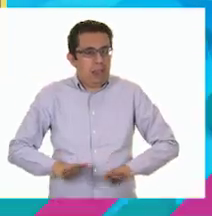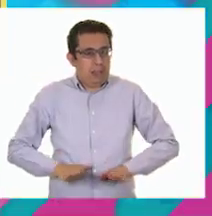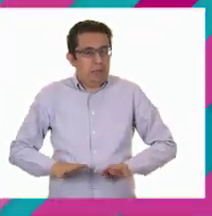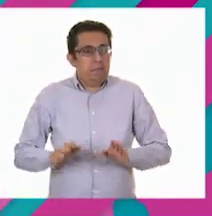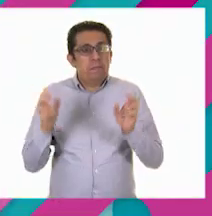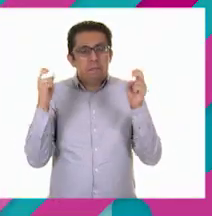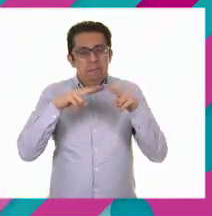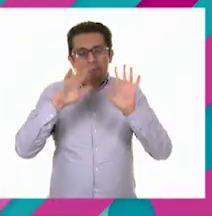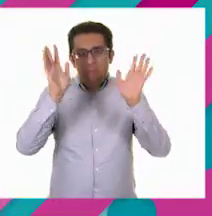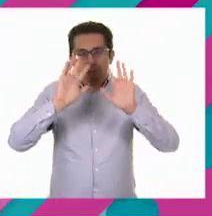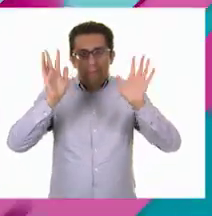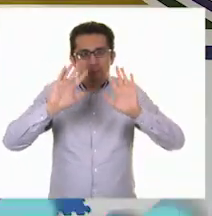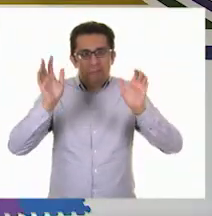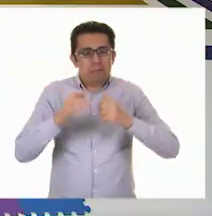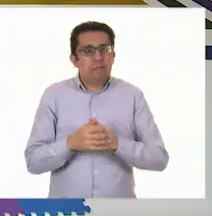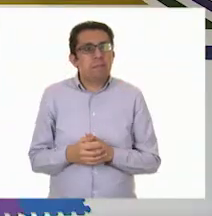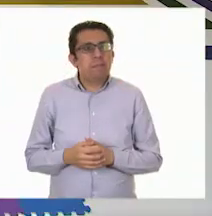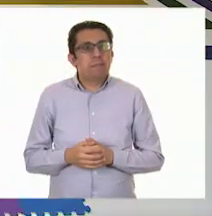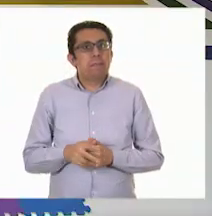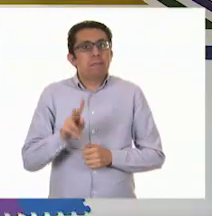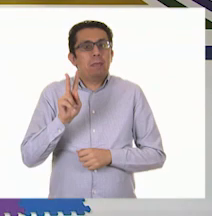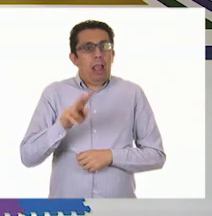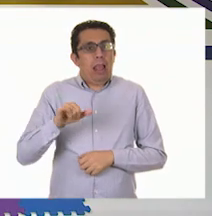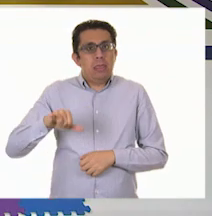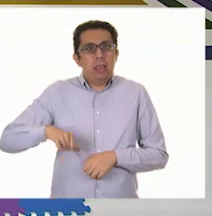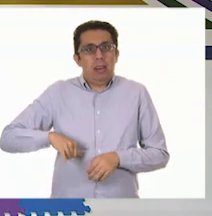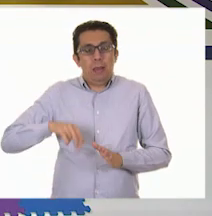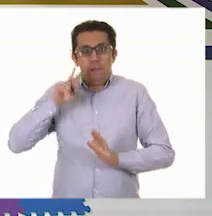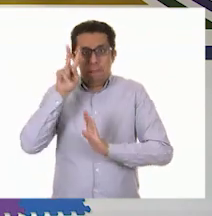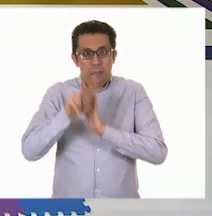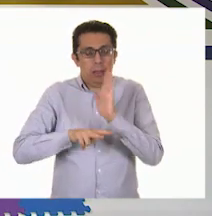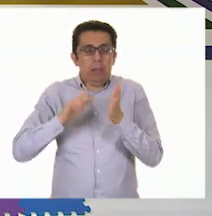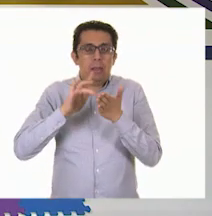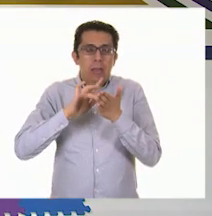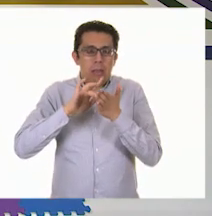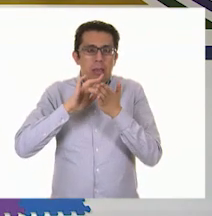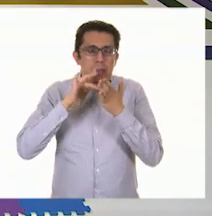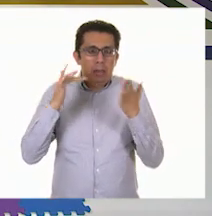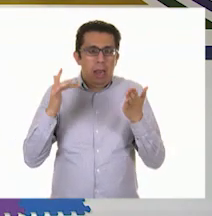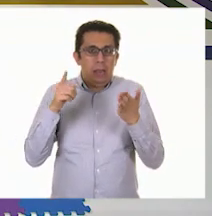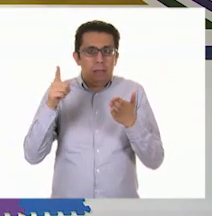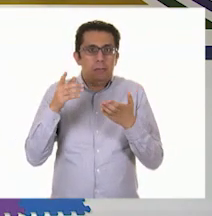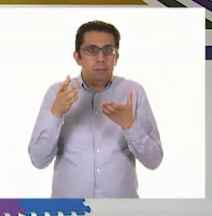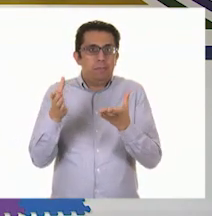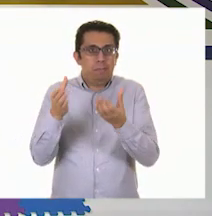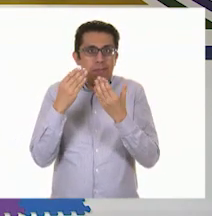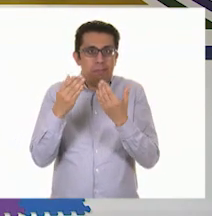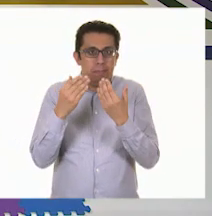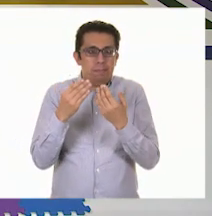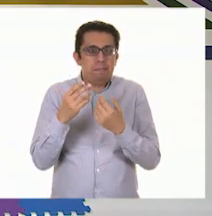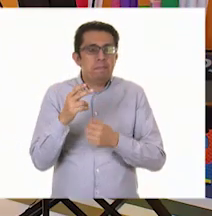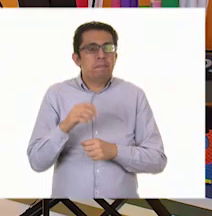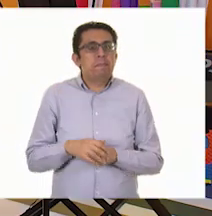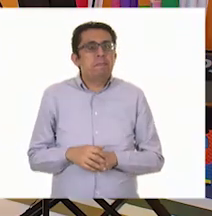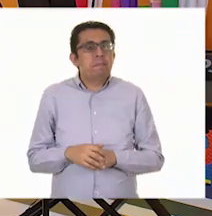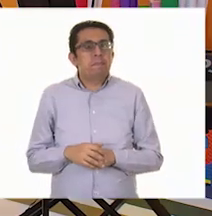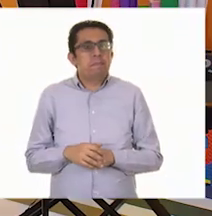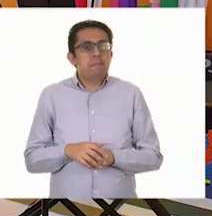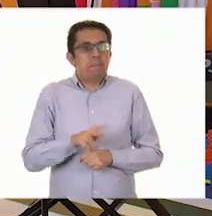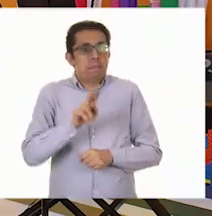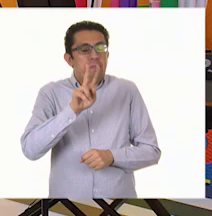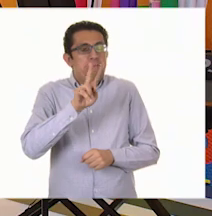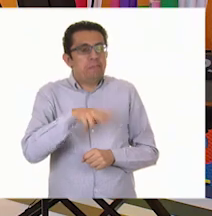la próxima! ¡Qué interesante cápsula! Sí, gracias Felicia por todo lo que nos enseñaste el día de hoy. Así